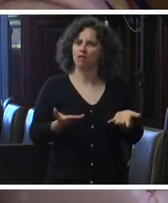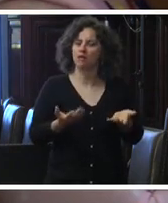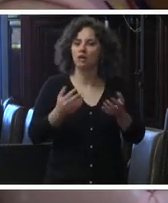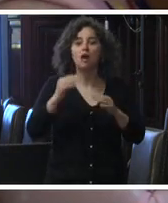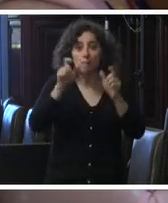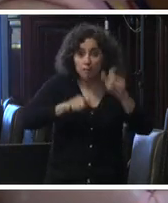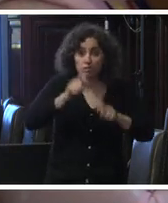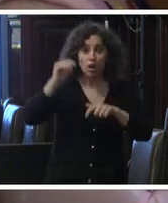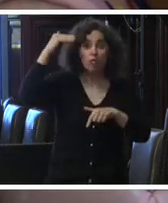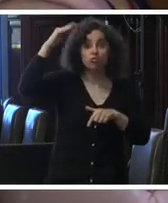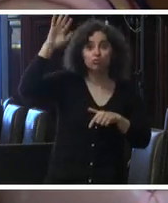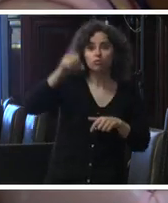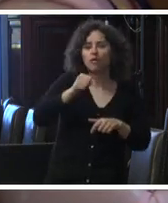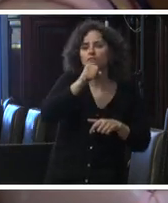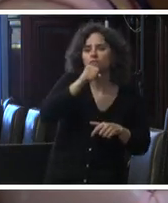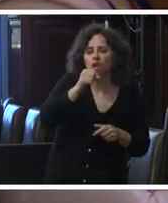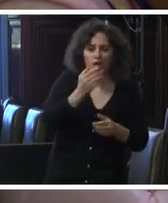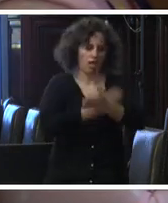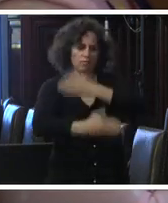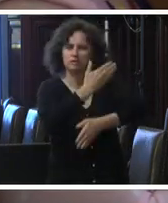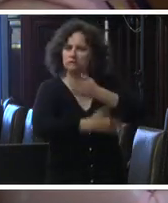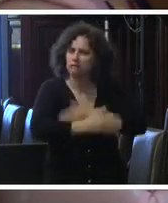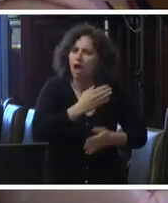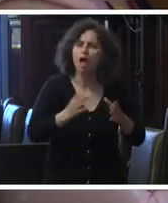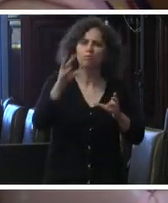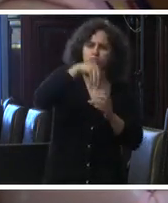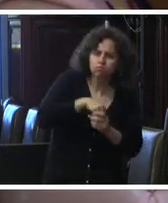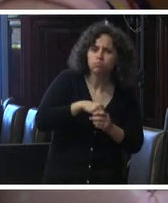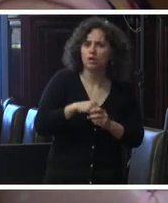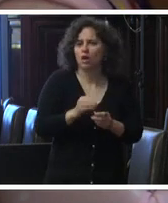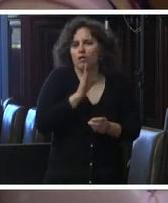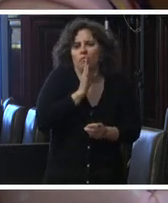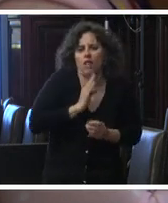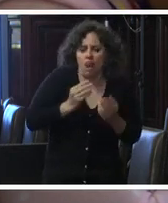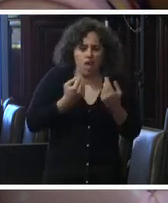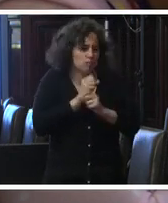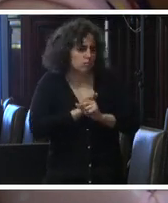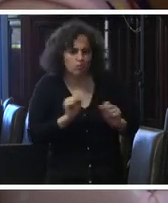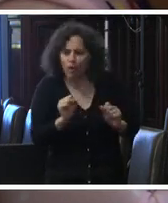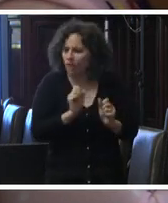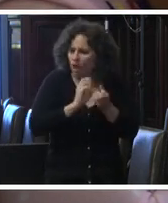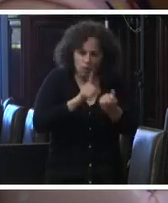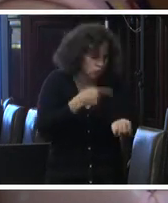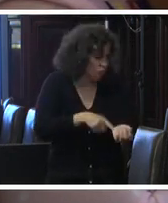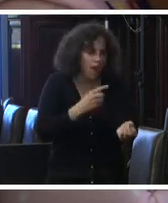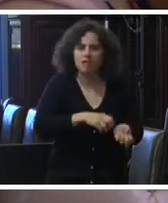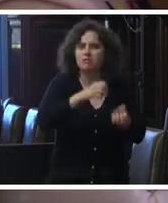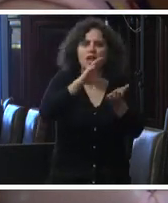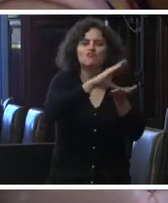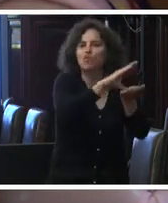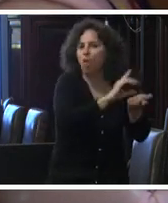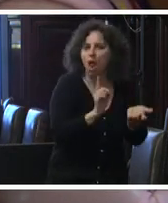gente mayor, hay discapacitados, gente humilde, que en verdad no están acostumbrados a una